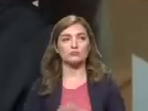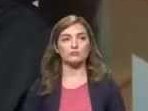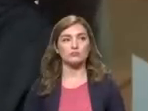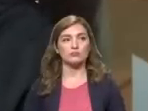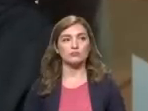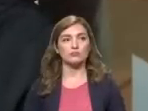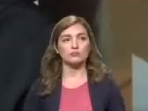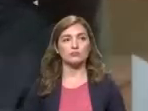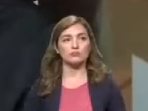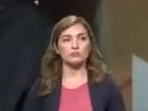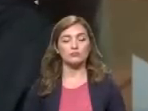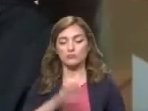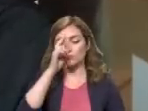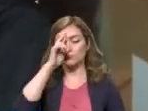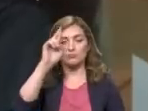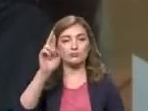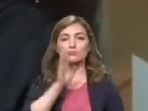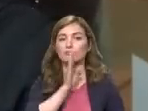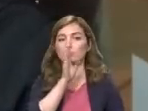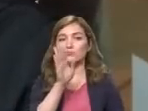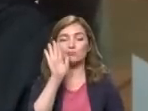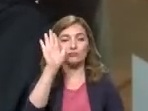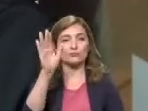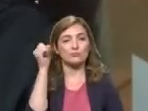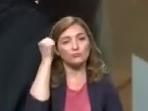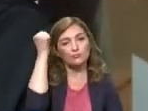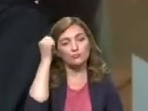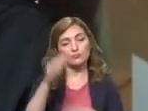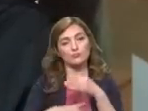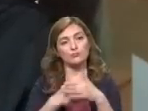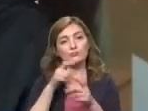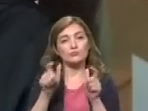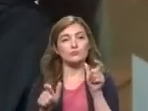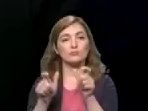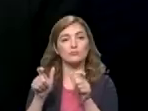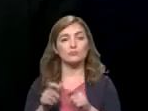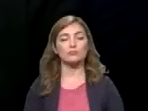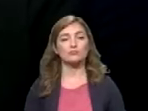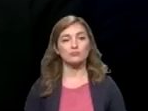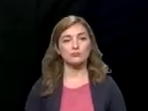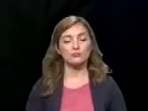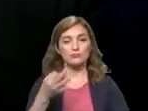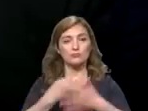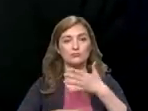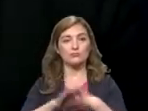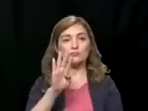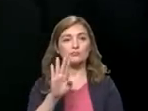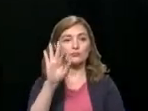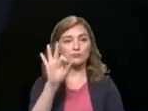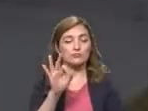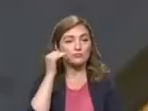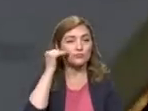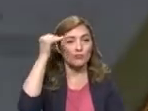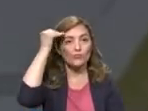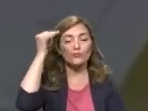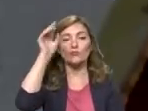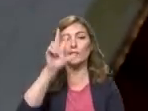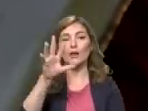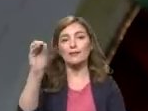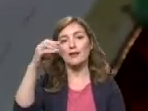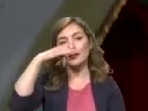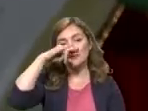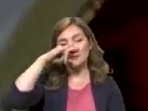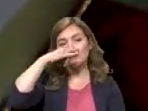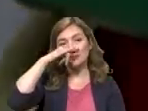principio hasta el fin se respetó, como digo, los derechos de todas las personas que estuvieron ahí. En total son 49 adultos y 30